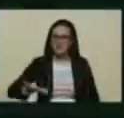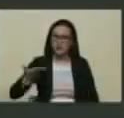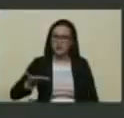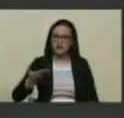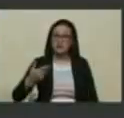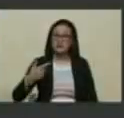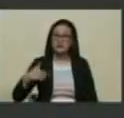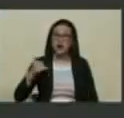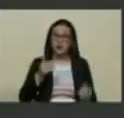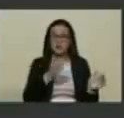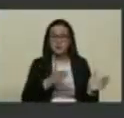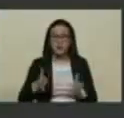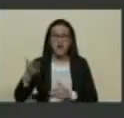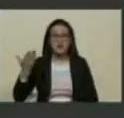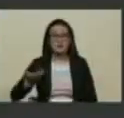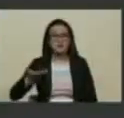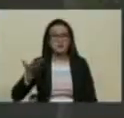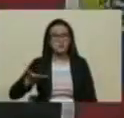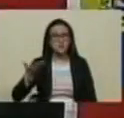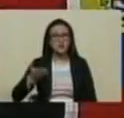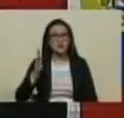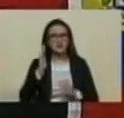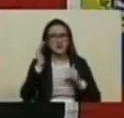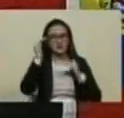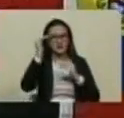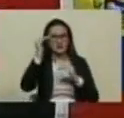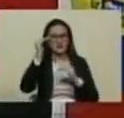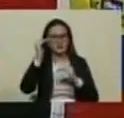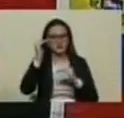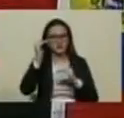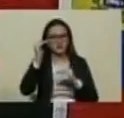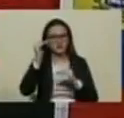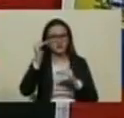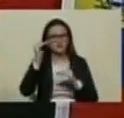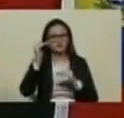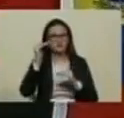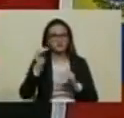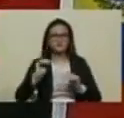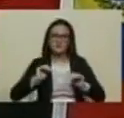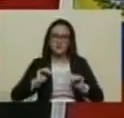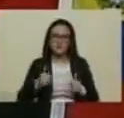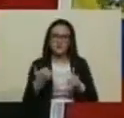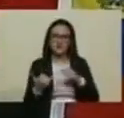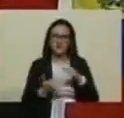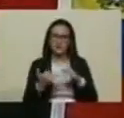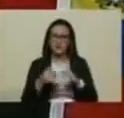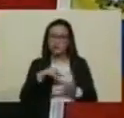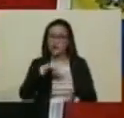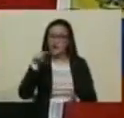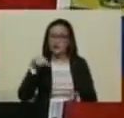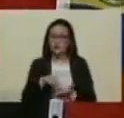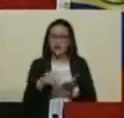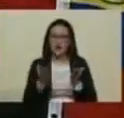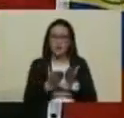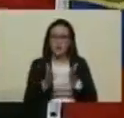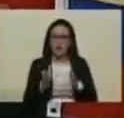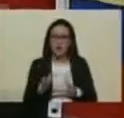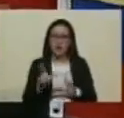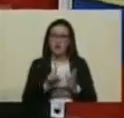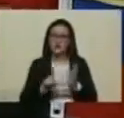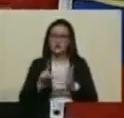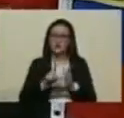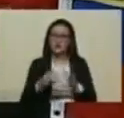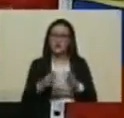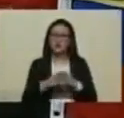estar desarrollando un plan importantísimo, atendiendo, por supuesto, como primer arranque, varias instituciones a nivel nacional de escuelas y liceos. De verdad que estamos